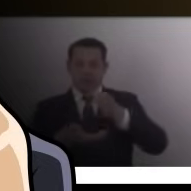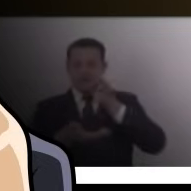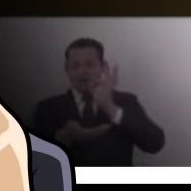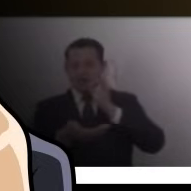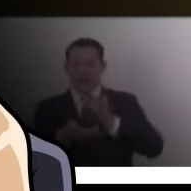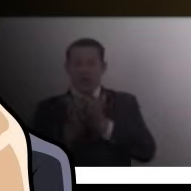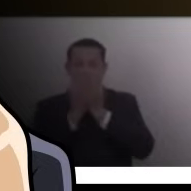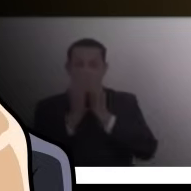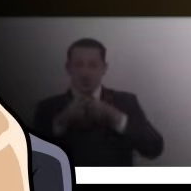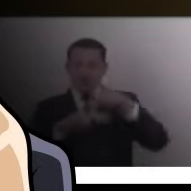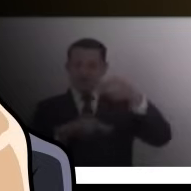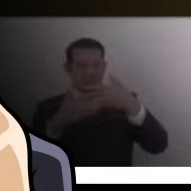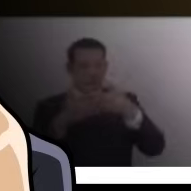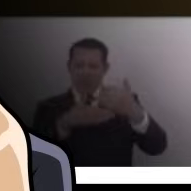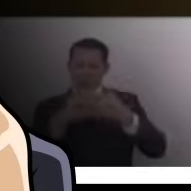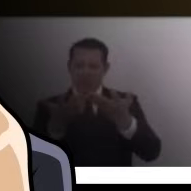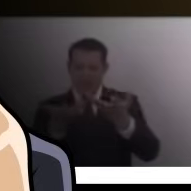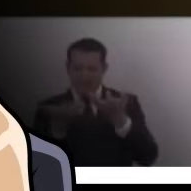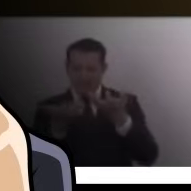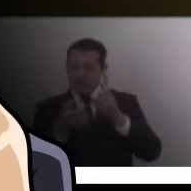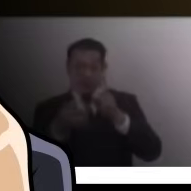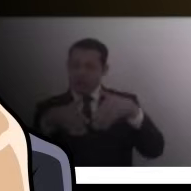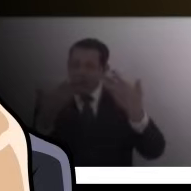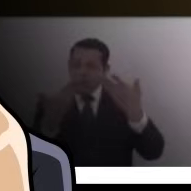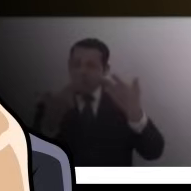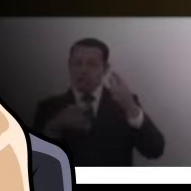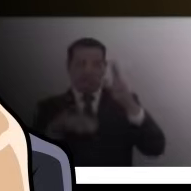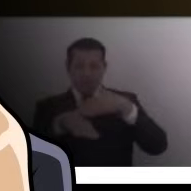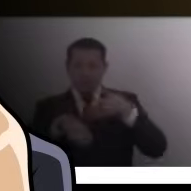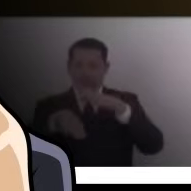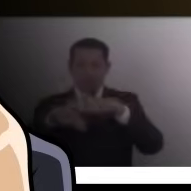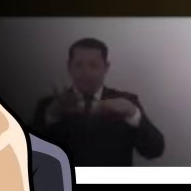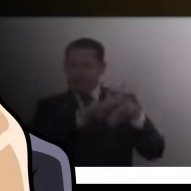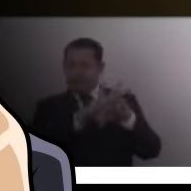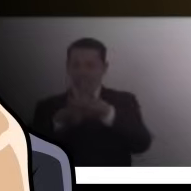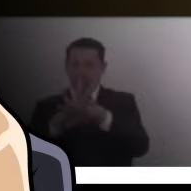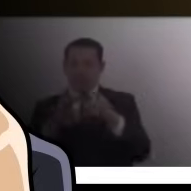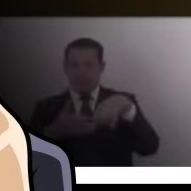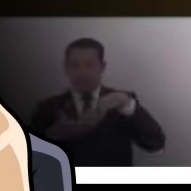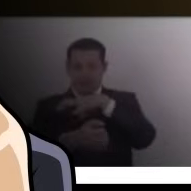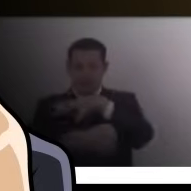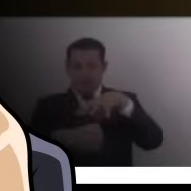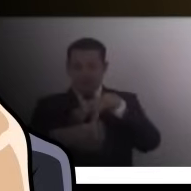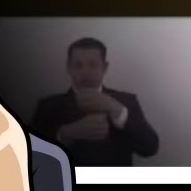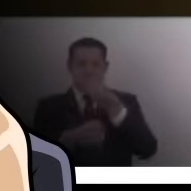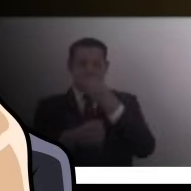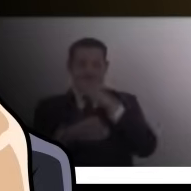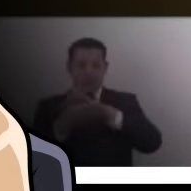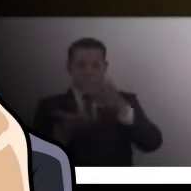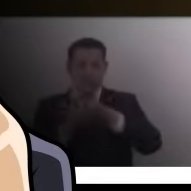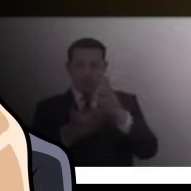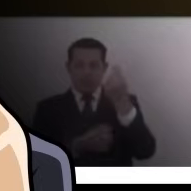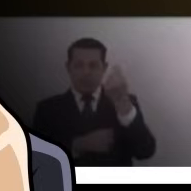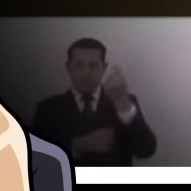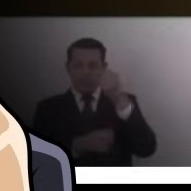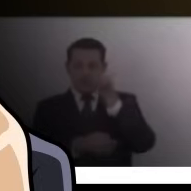café, agua, gaseosa, lo que quisieras. Y si no había, te lo mando a traer. Bueno, aquí hasta la fruta que se comían la pagaban con